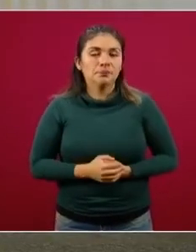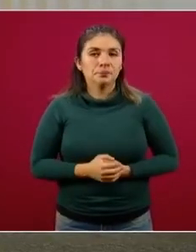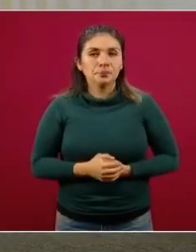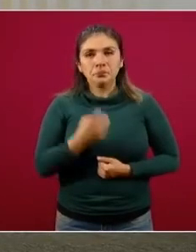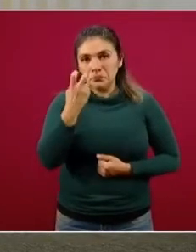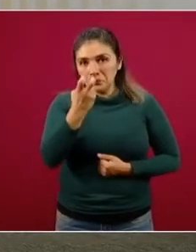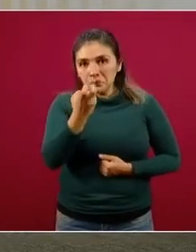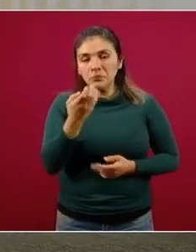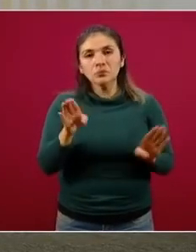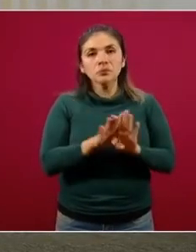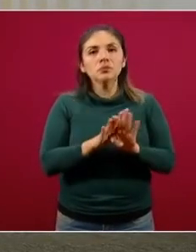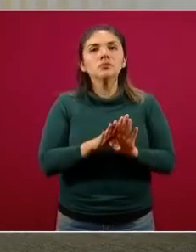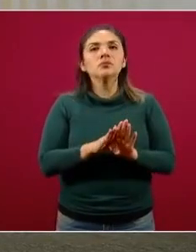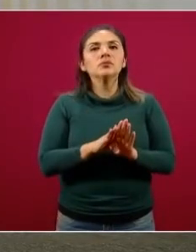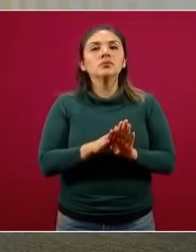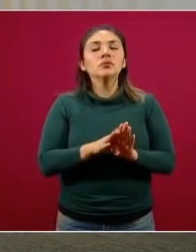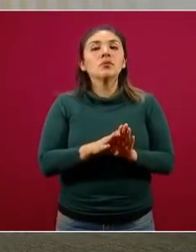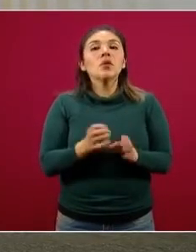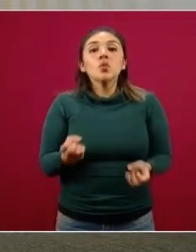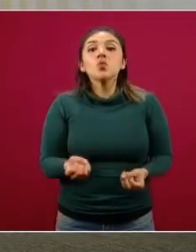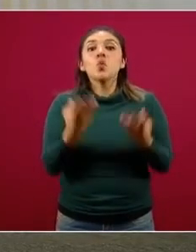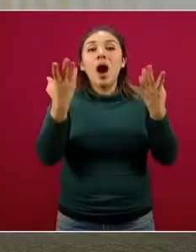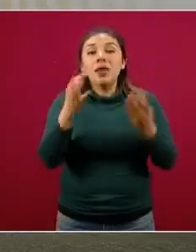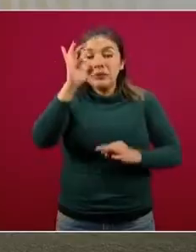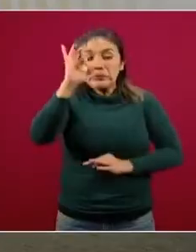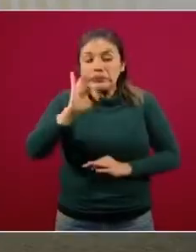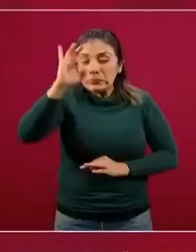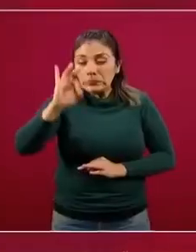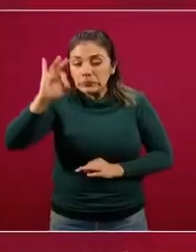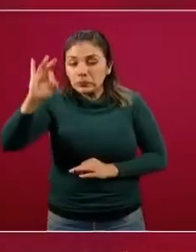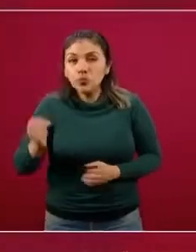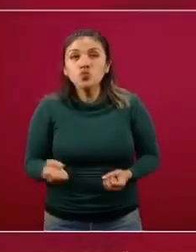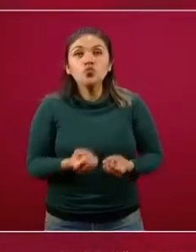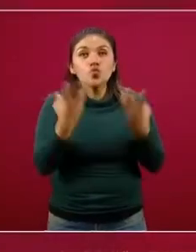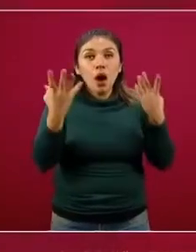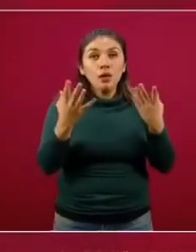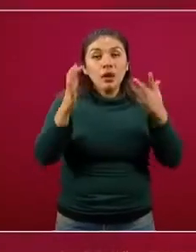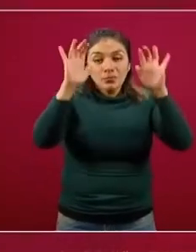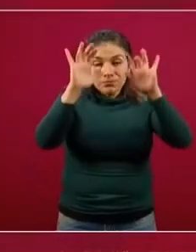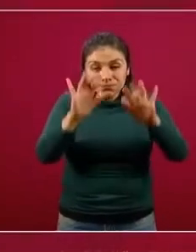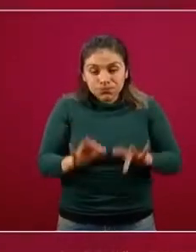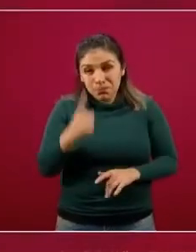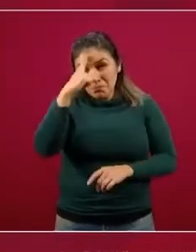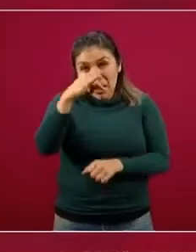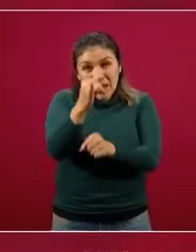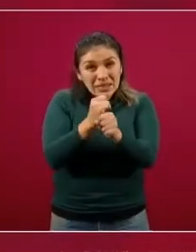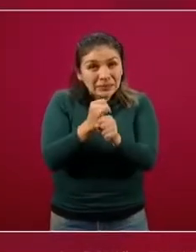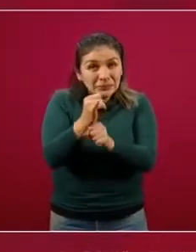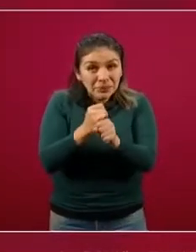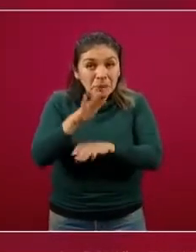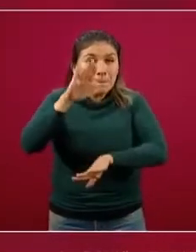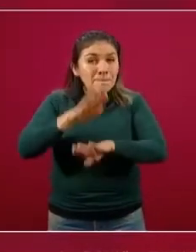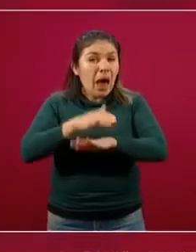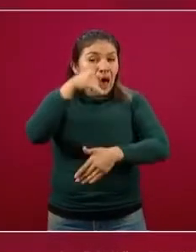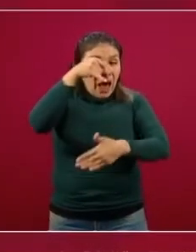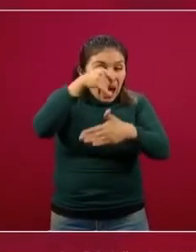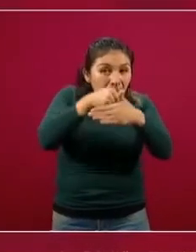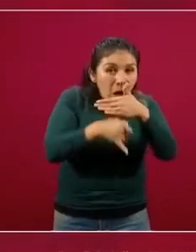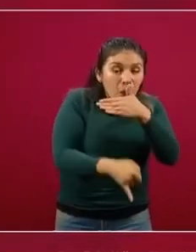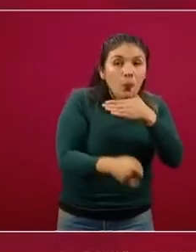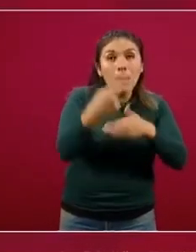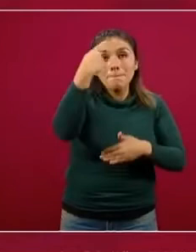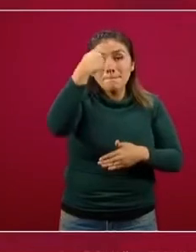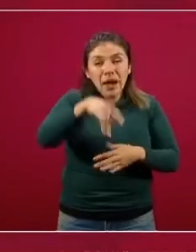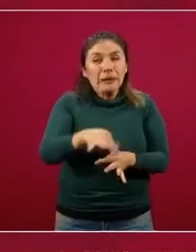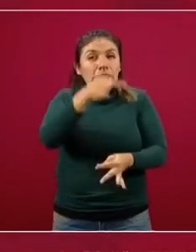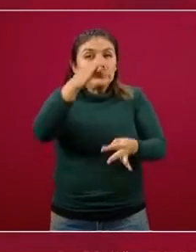decir, poder agarrar ese porcentaje y entonces meterlo a un proceso de investigación todavía más profundo para